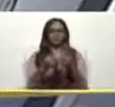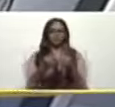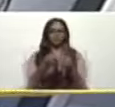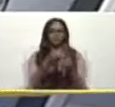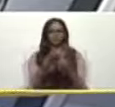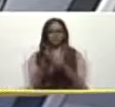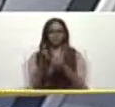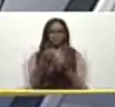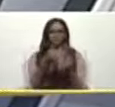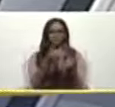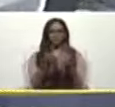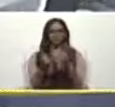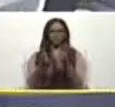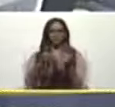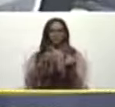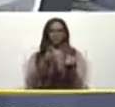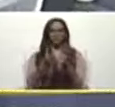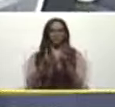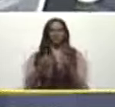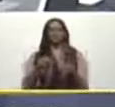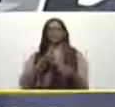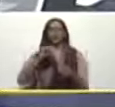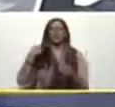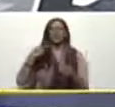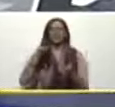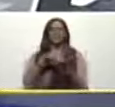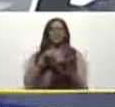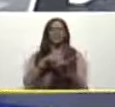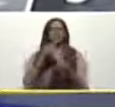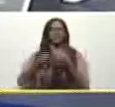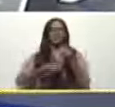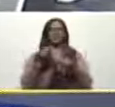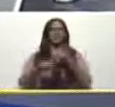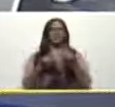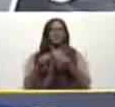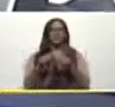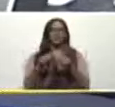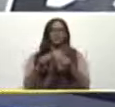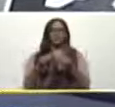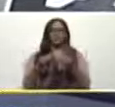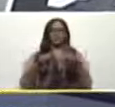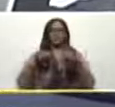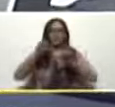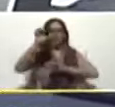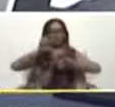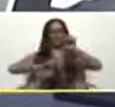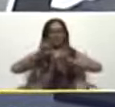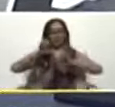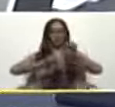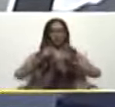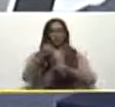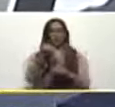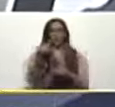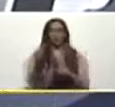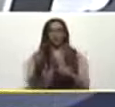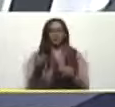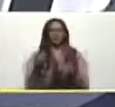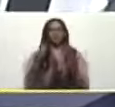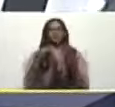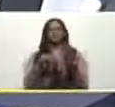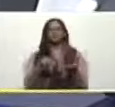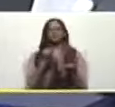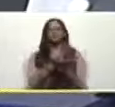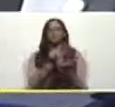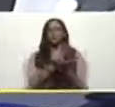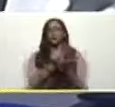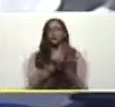investigadores no tienen que estar presentes cuando se esté haciendo la caracterización o cuantificación de sus muestras, sino